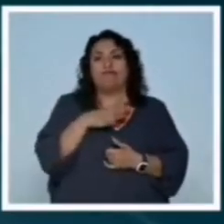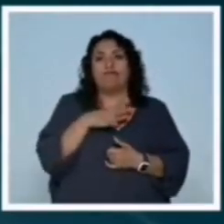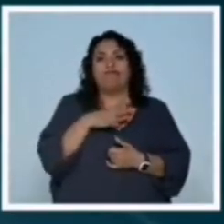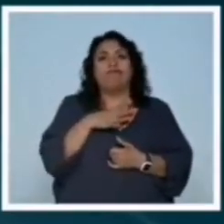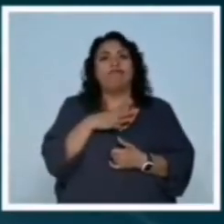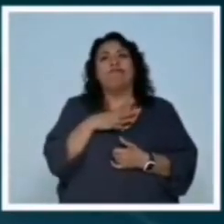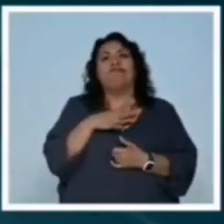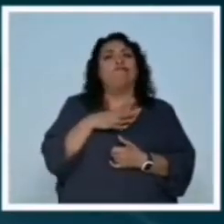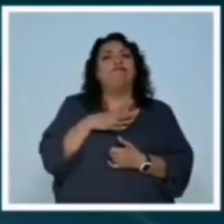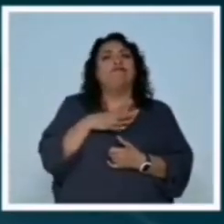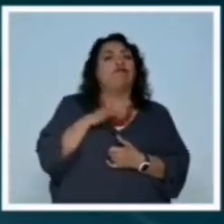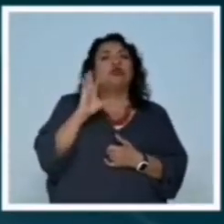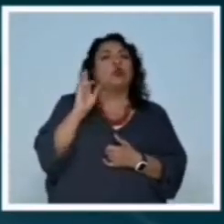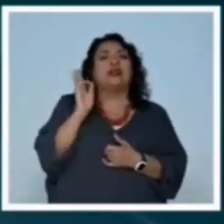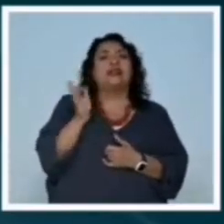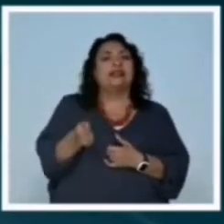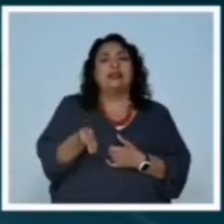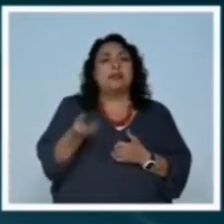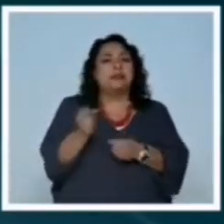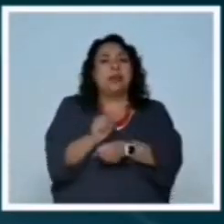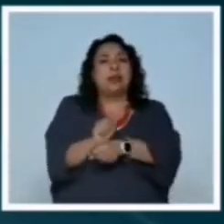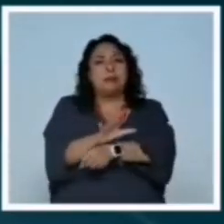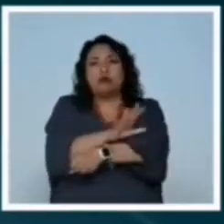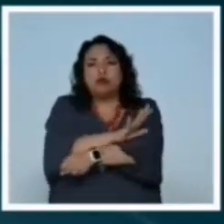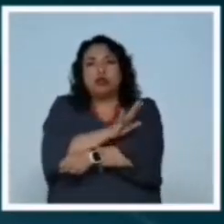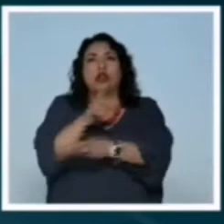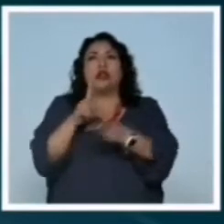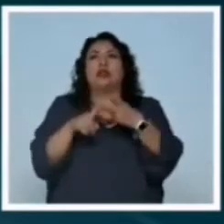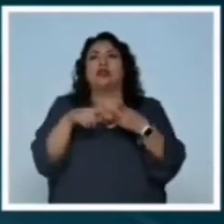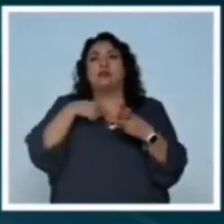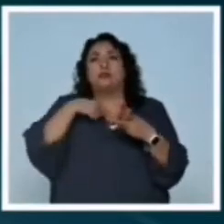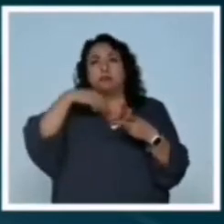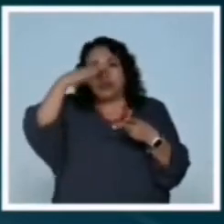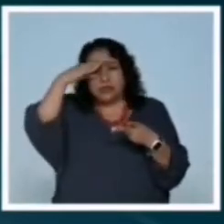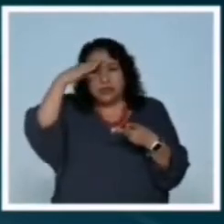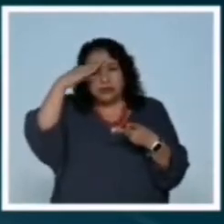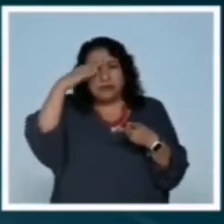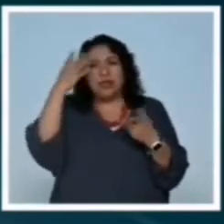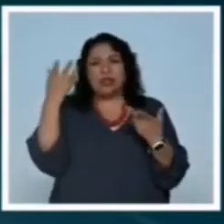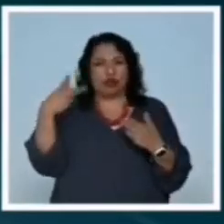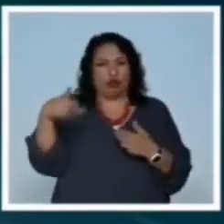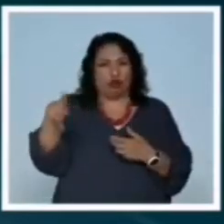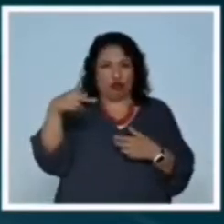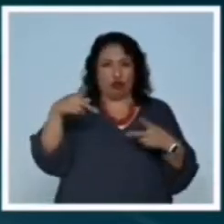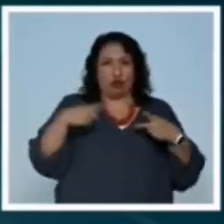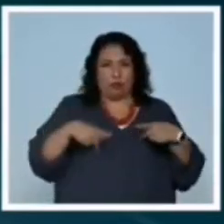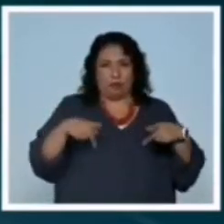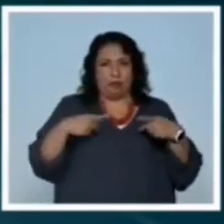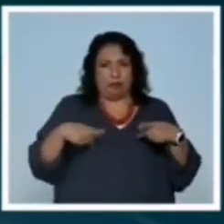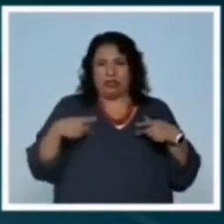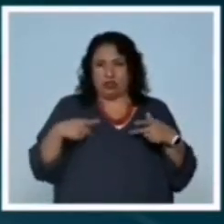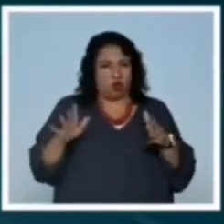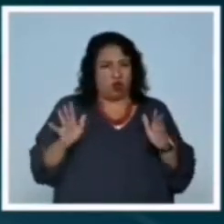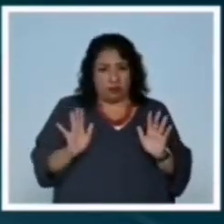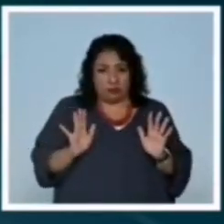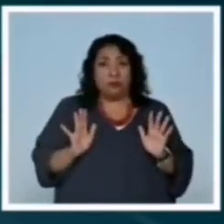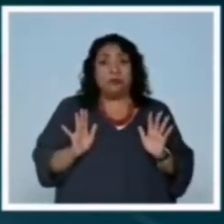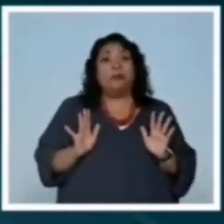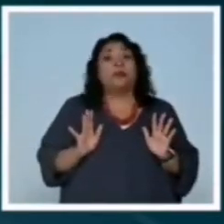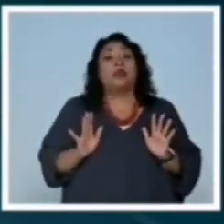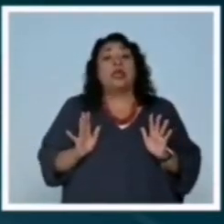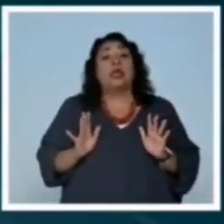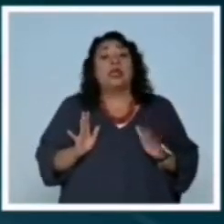no aceptando las emociones los pensamientos no que tiene una persona y no sólo